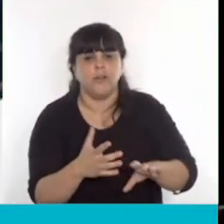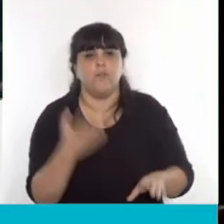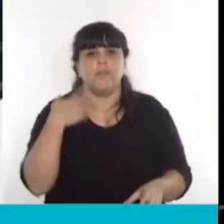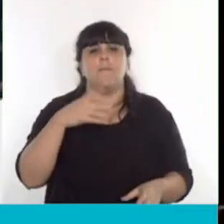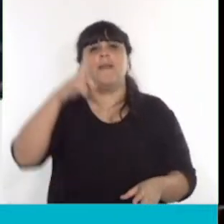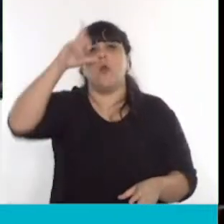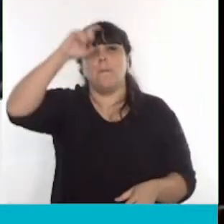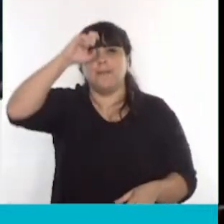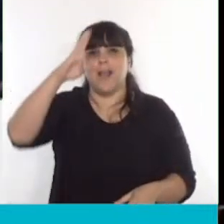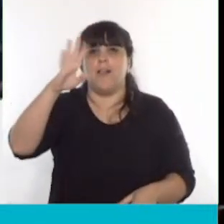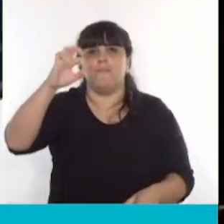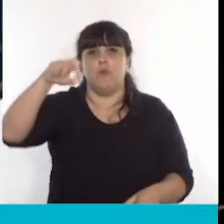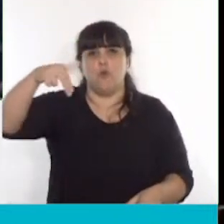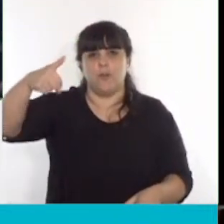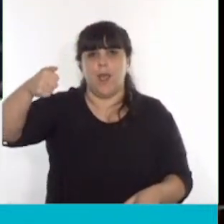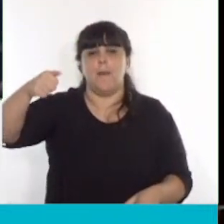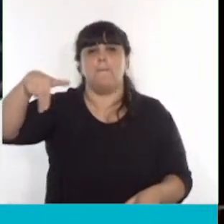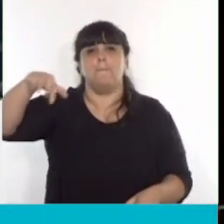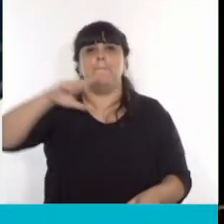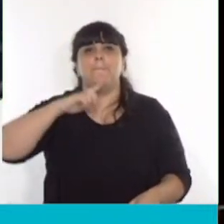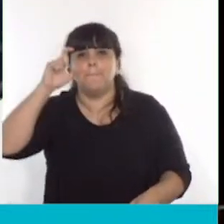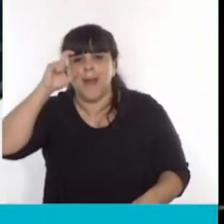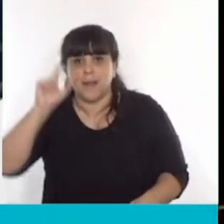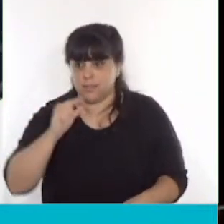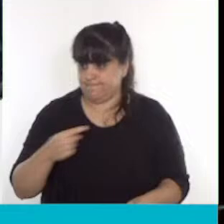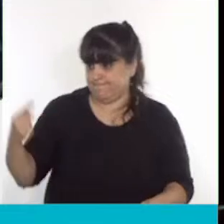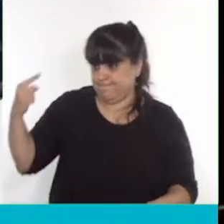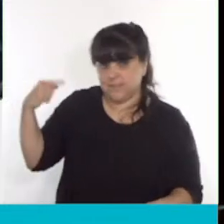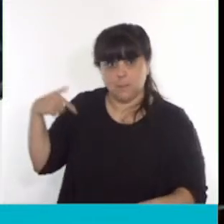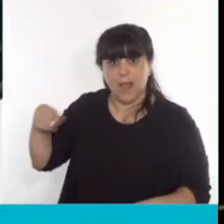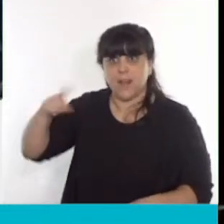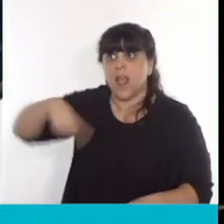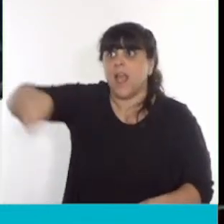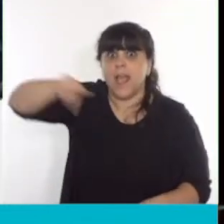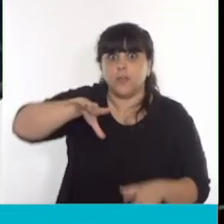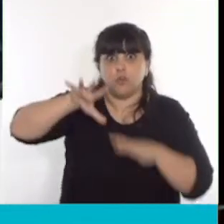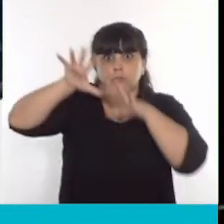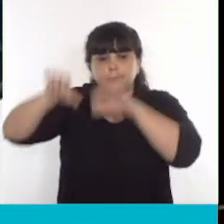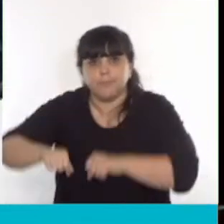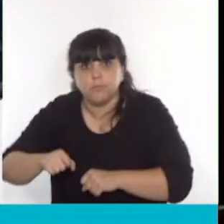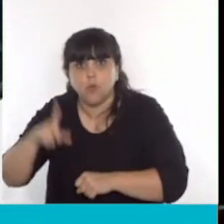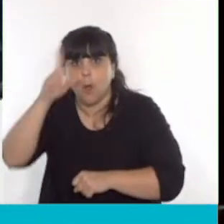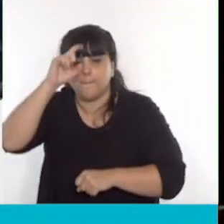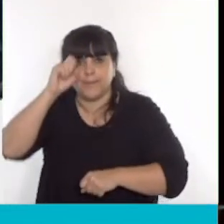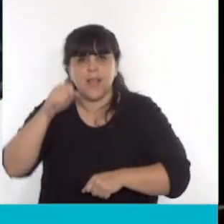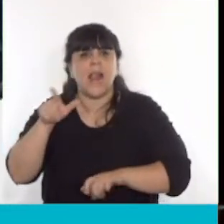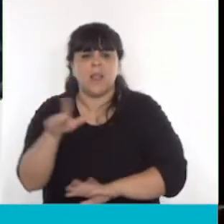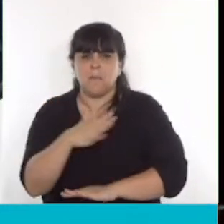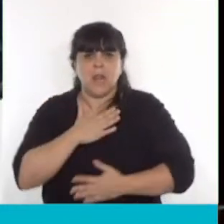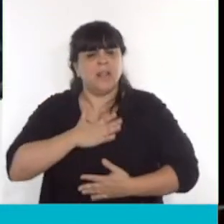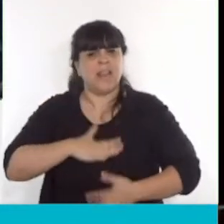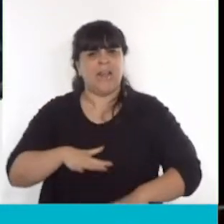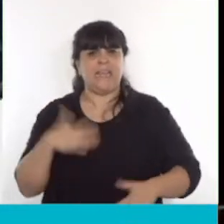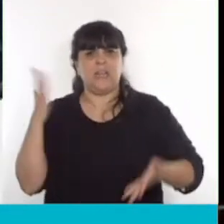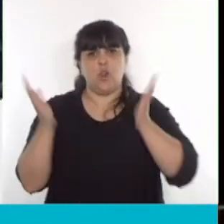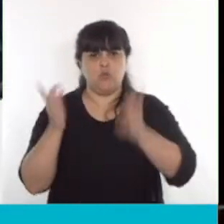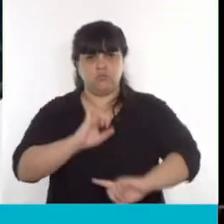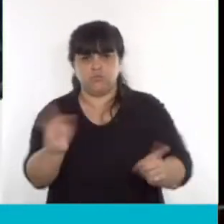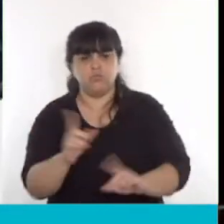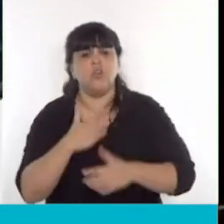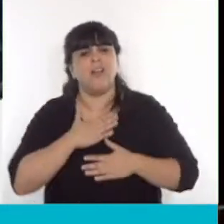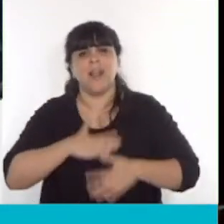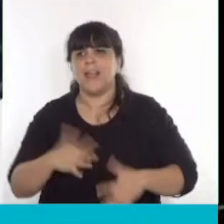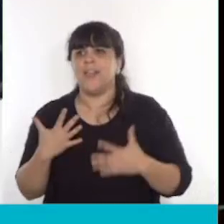por ejemplo, hace unas pocas semanas tomando el hospital también pacíficamente para defenderlo, enfrentándose